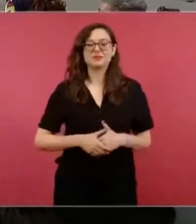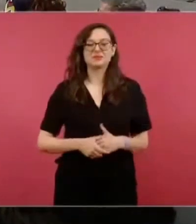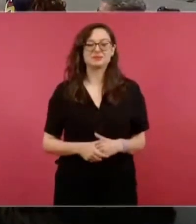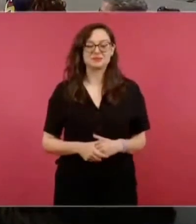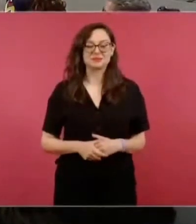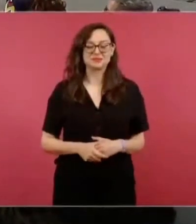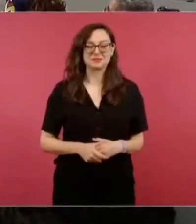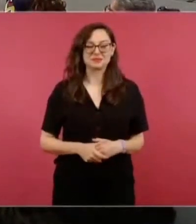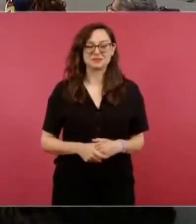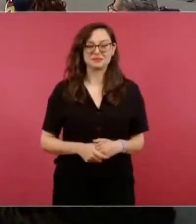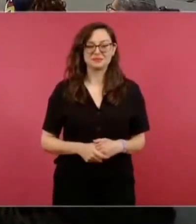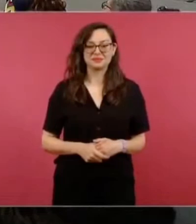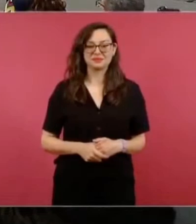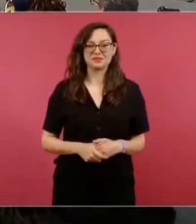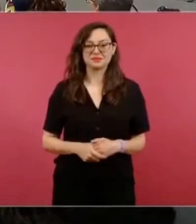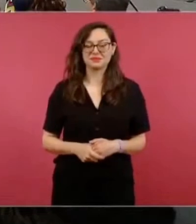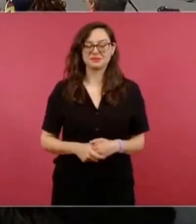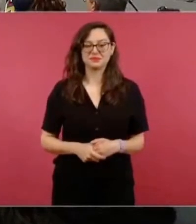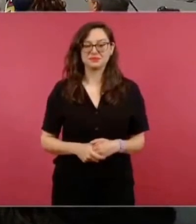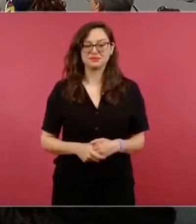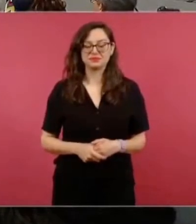a los del ejército?